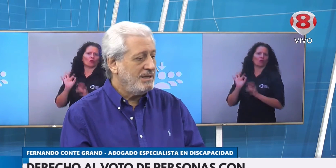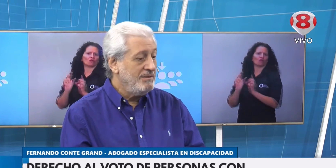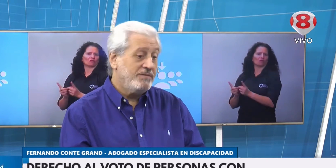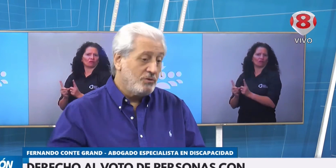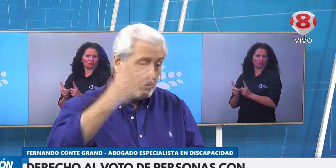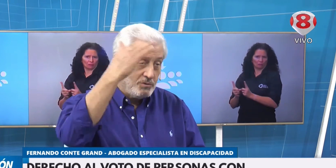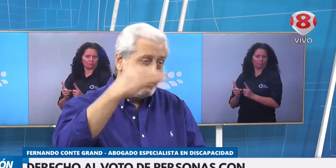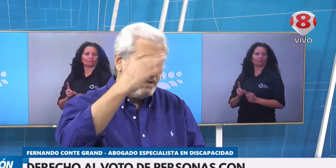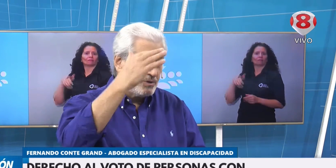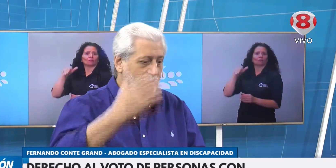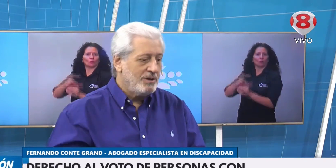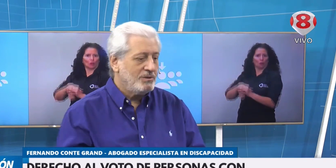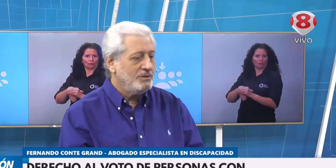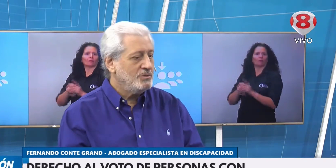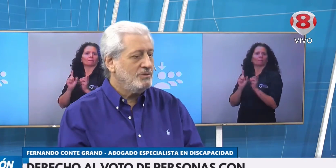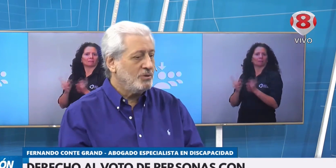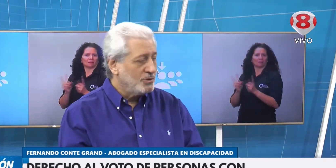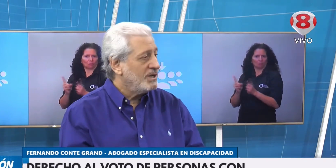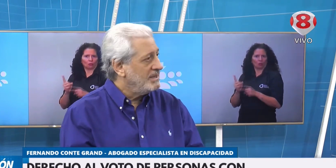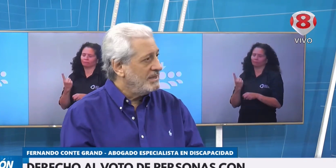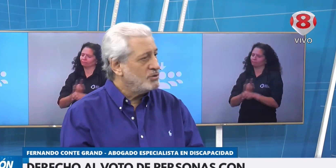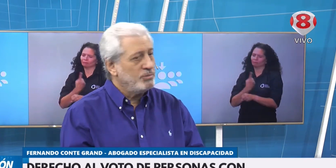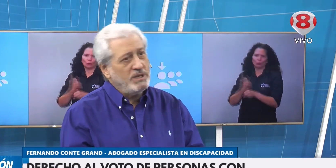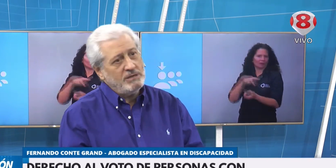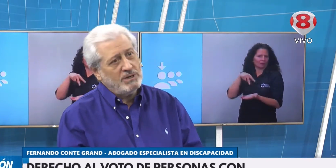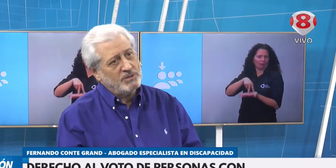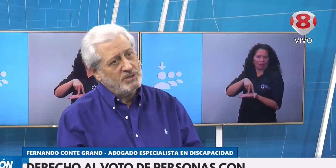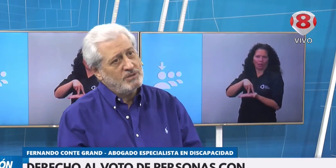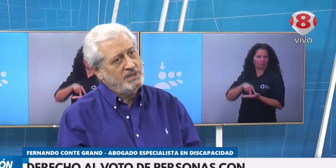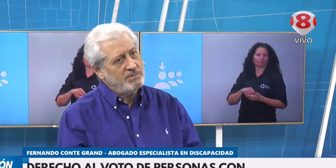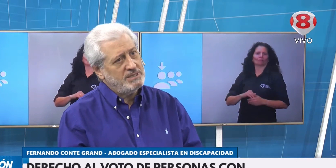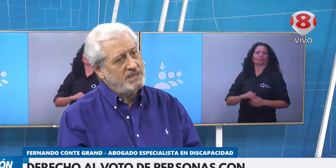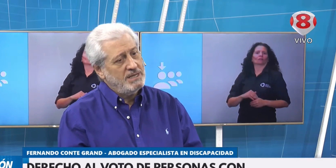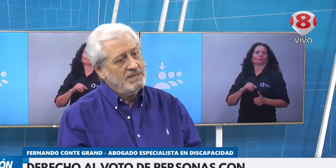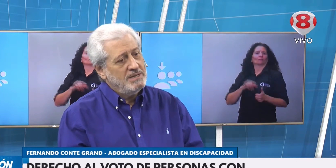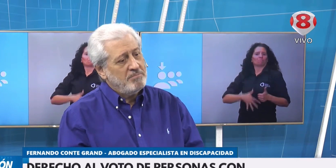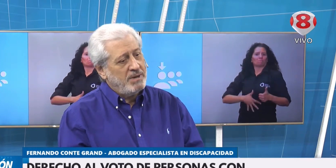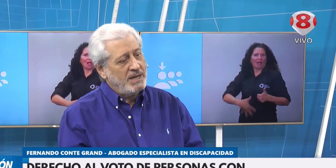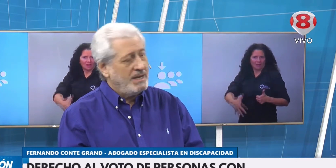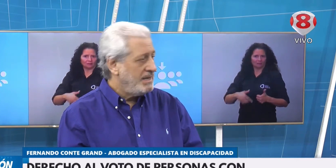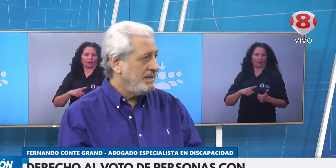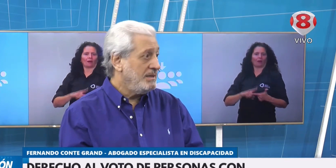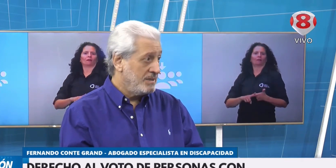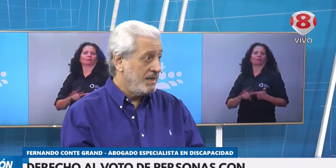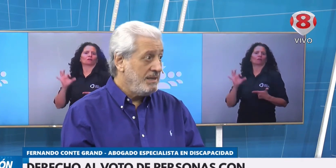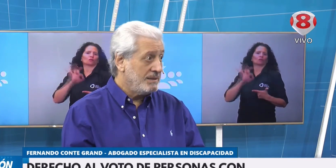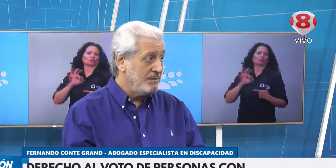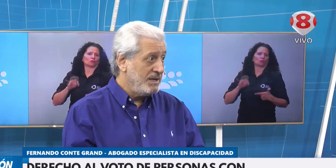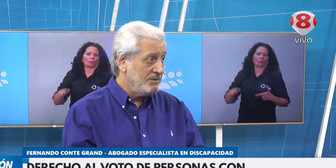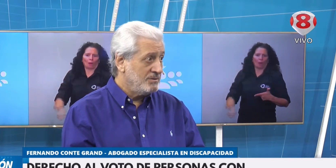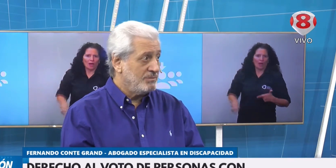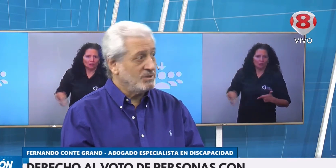normas infraconstitucionales por debajo de la Constitución otorga este derecho político a las personas con discapacidad para elegir Y ser